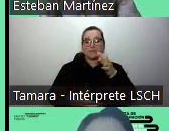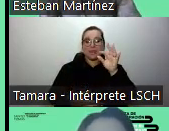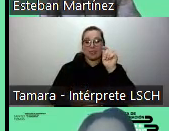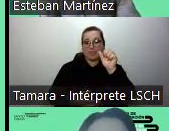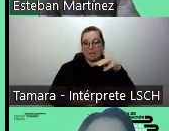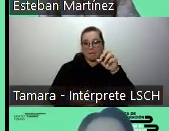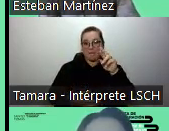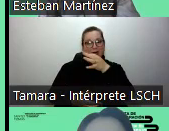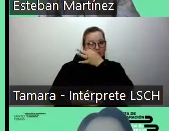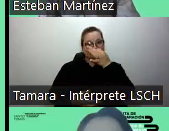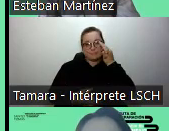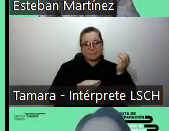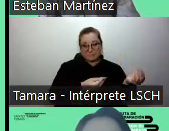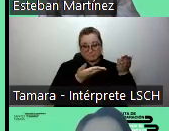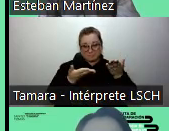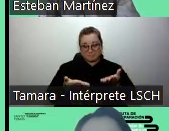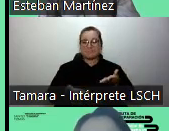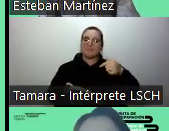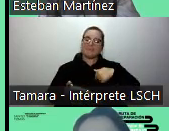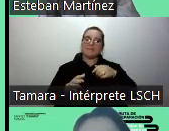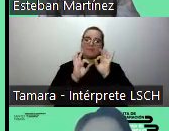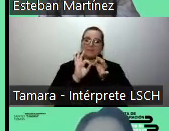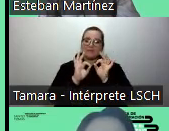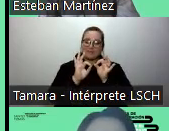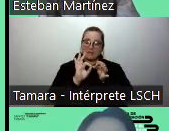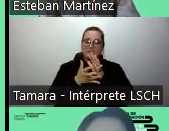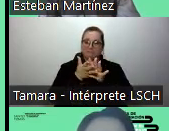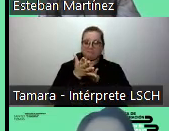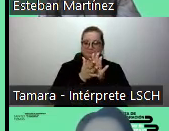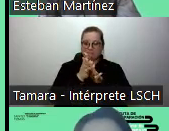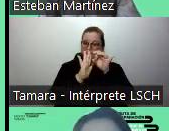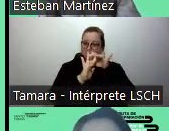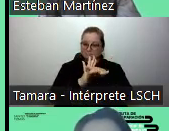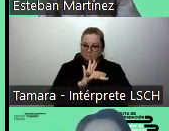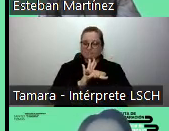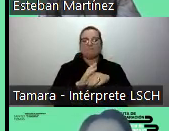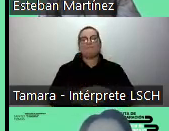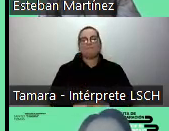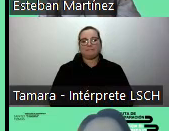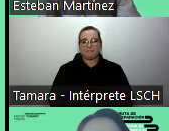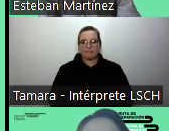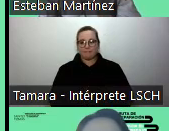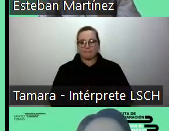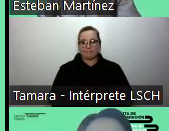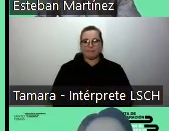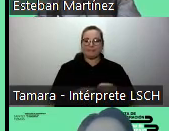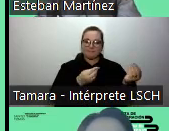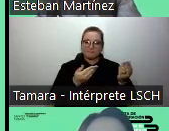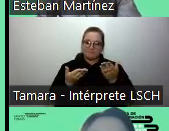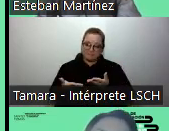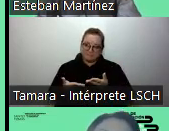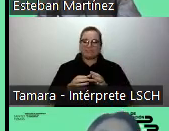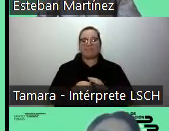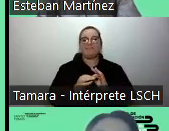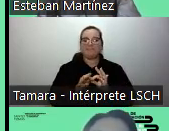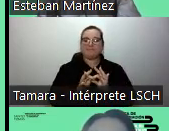bienvenida Tamara quien es nuestra intérprete en lengua de señas chilenas bienvenida Tamara nuevamente y